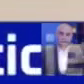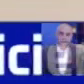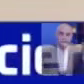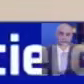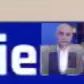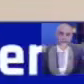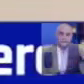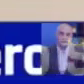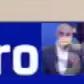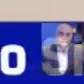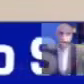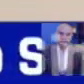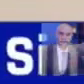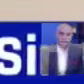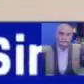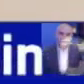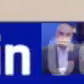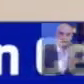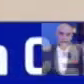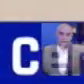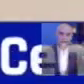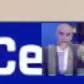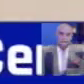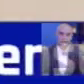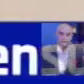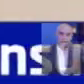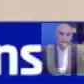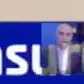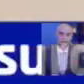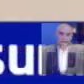Dice Teodula Hernández, ya bajaste de nivel, Serrano, lástima.